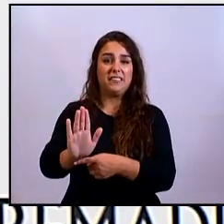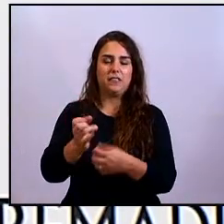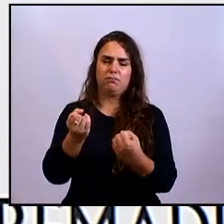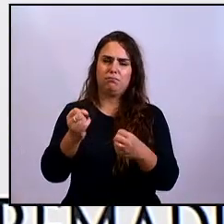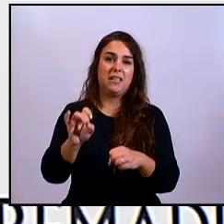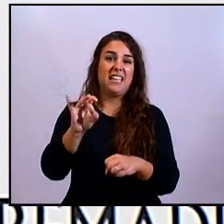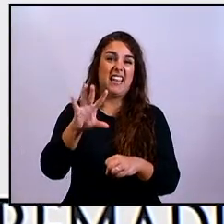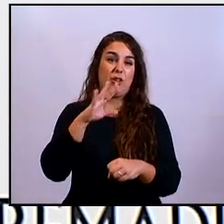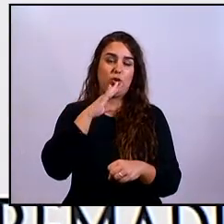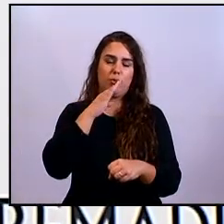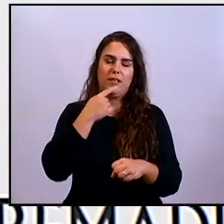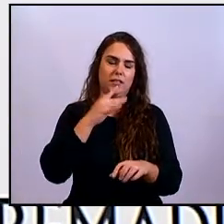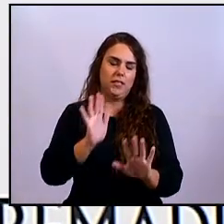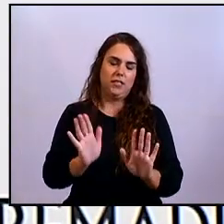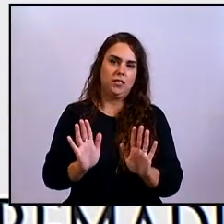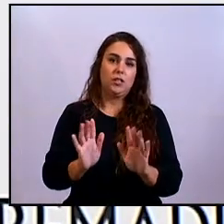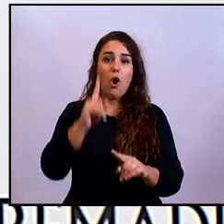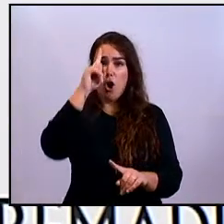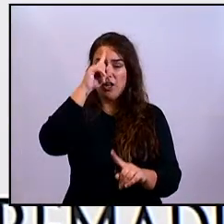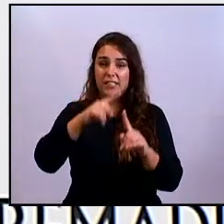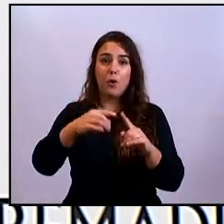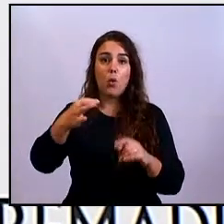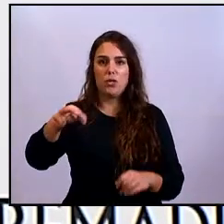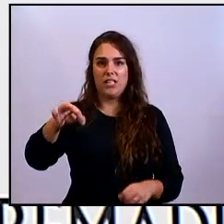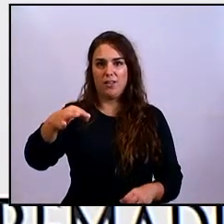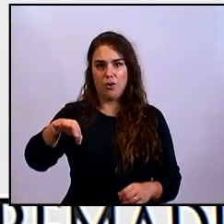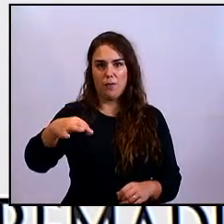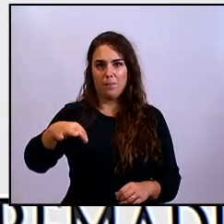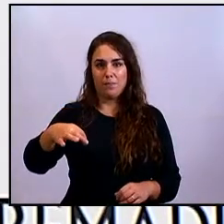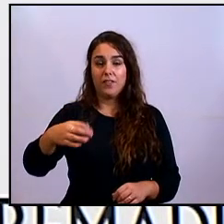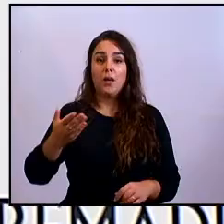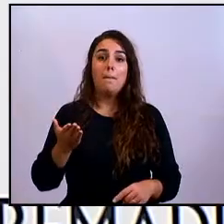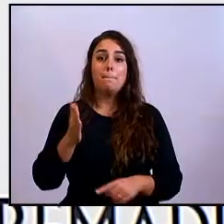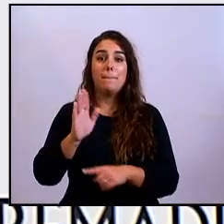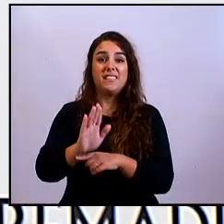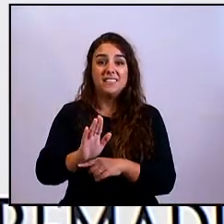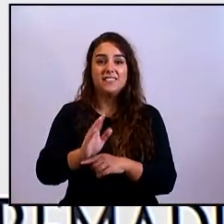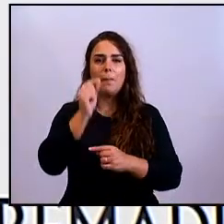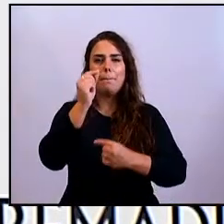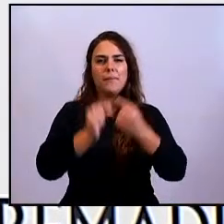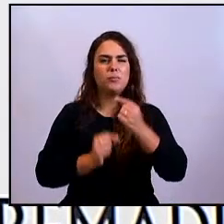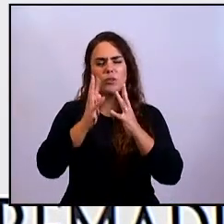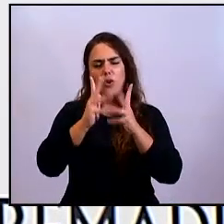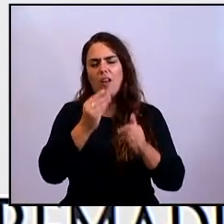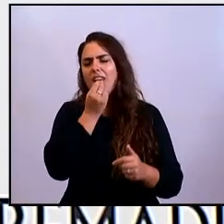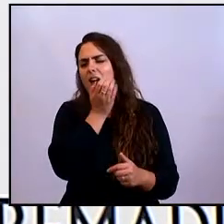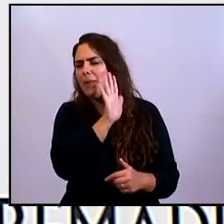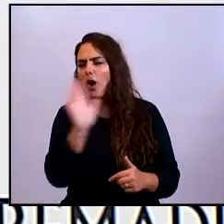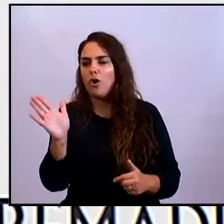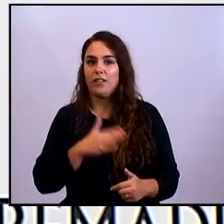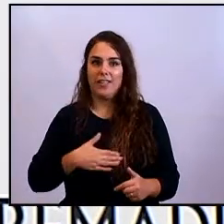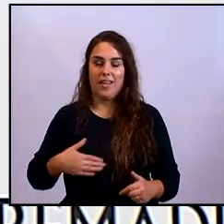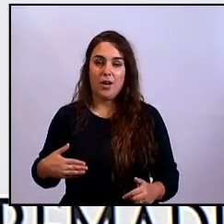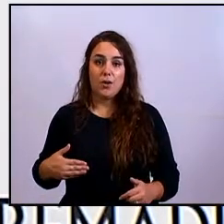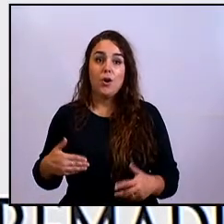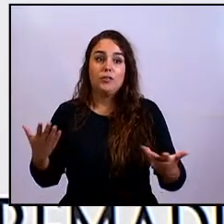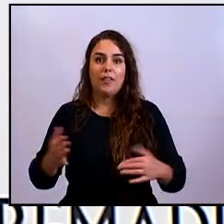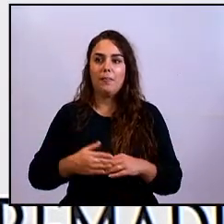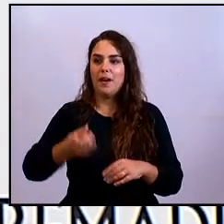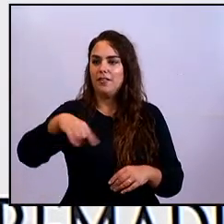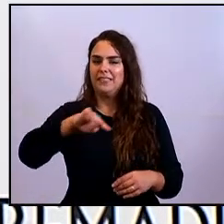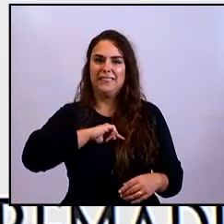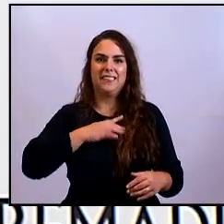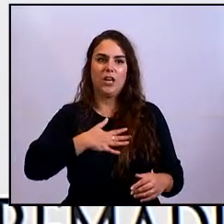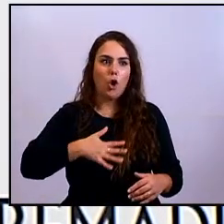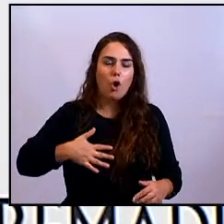15 de octubre, con un único objetivo, y era presentar las mejores cuentas posibles y en las que se sintieran cómodos